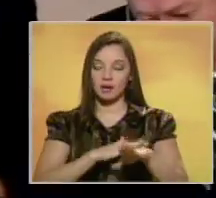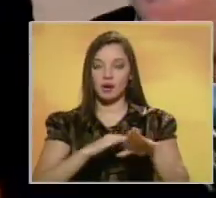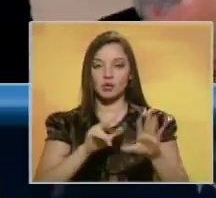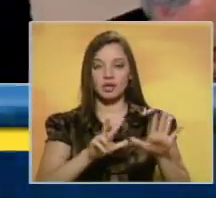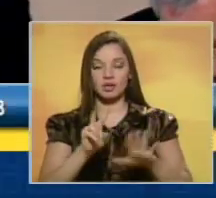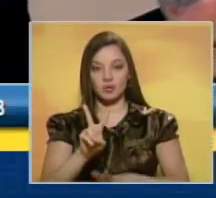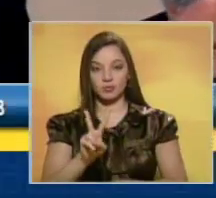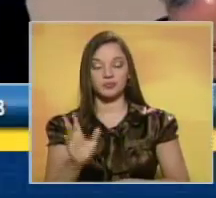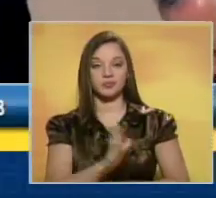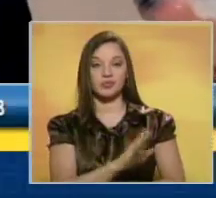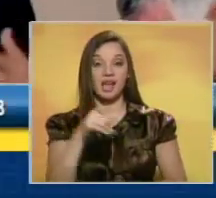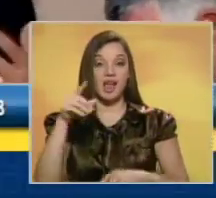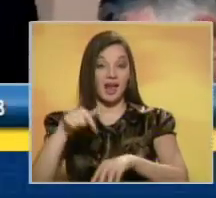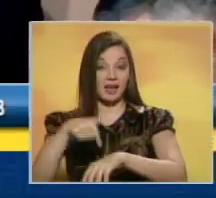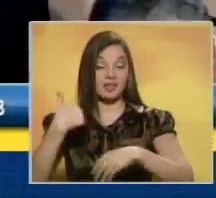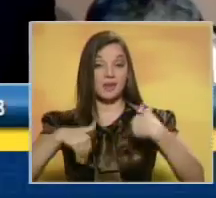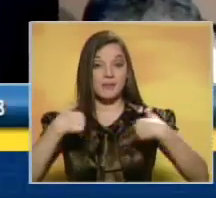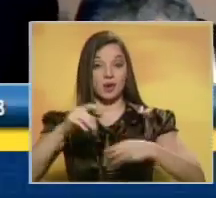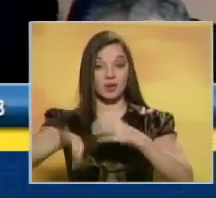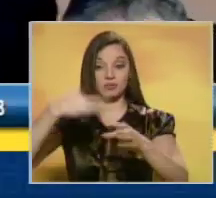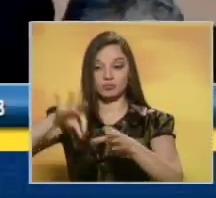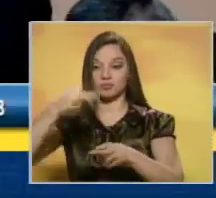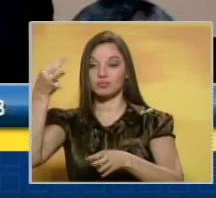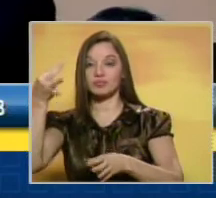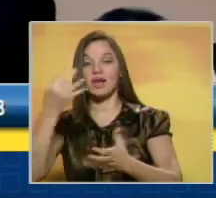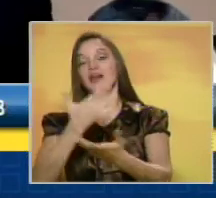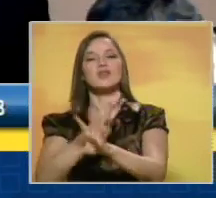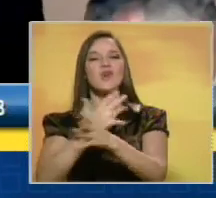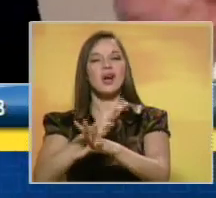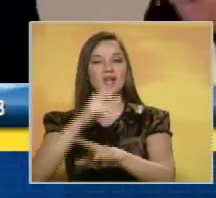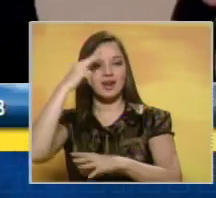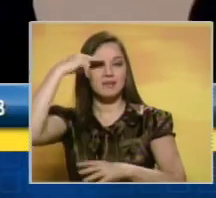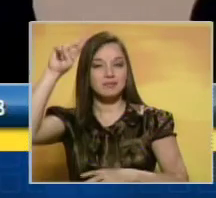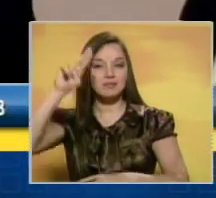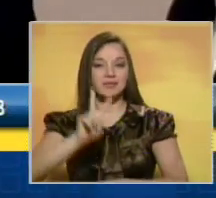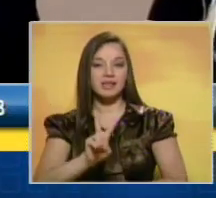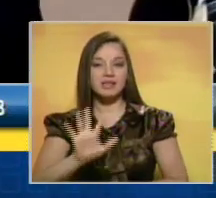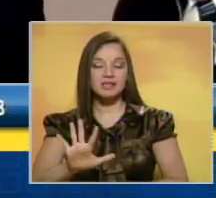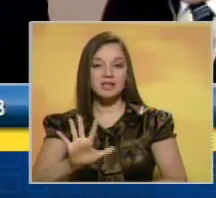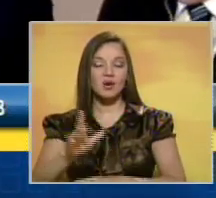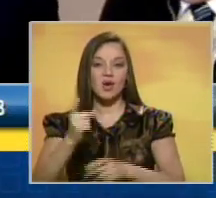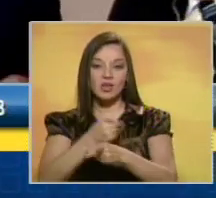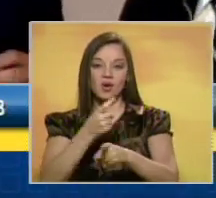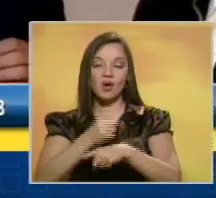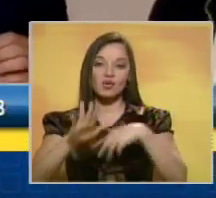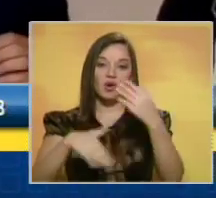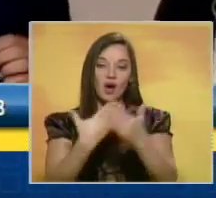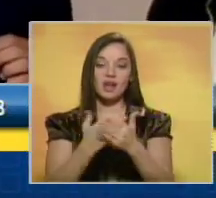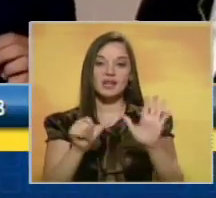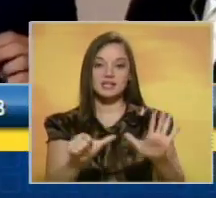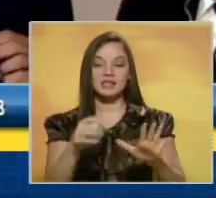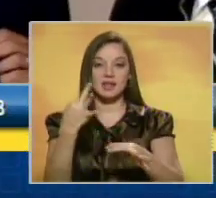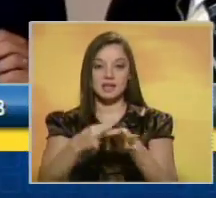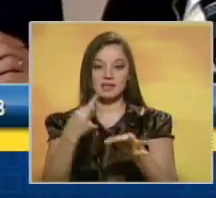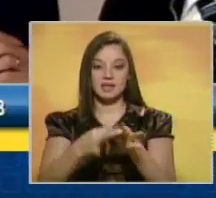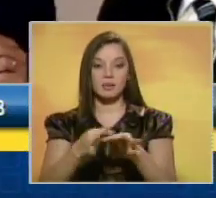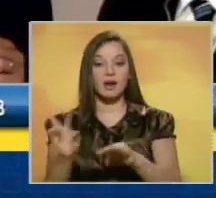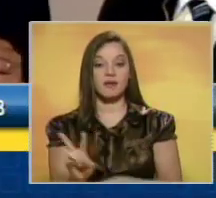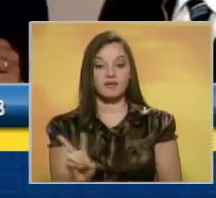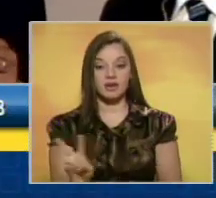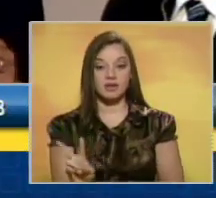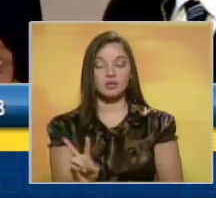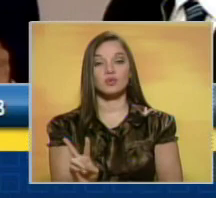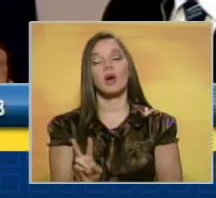Este miércoles se sorteó el calendario del preolímpico que se jugará en México el 25 de agosto al 6 de septiembre. Venezuela quedó en el grupo B y